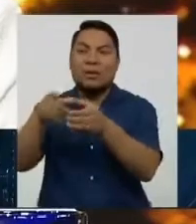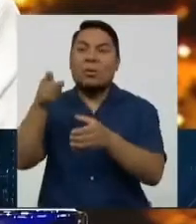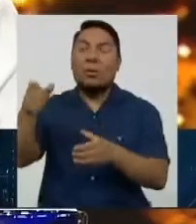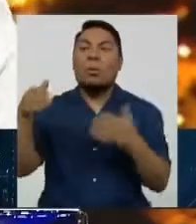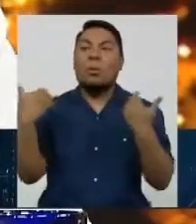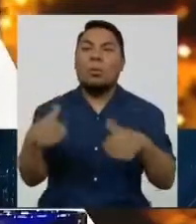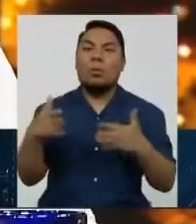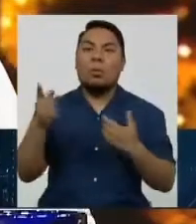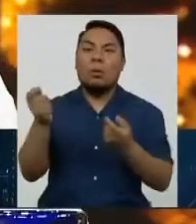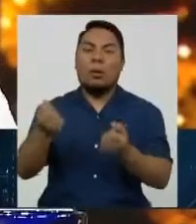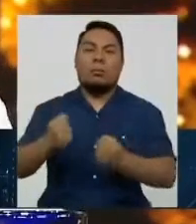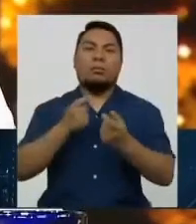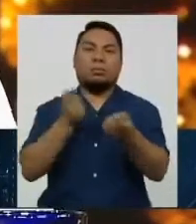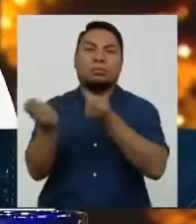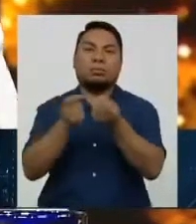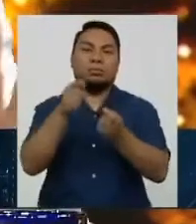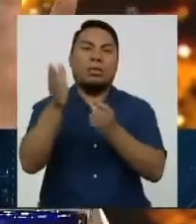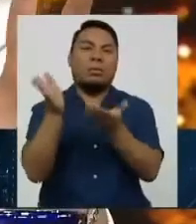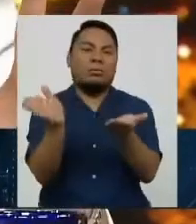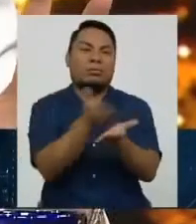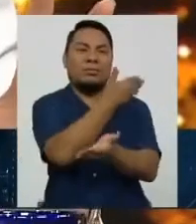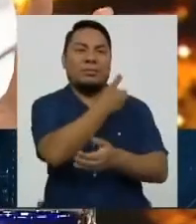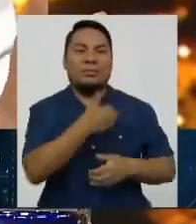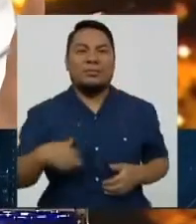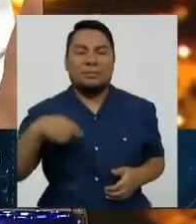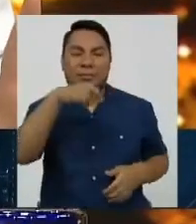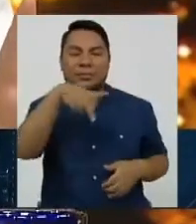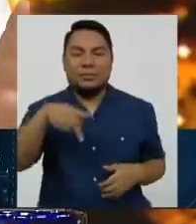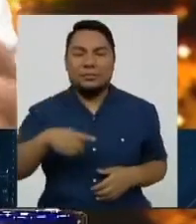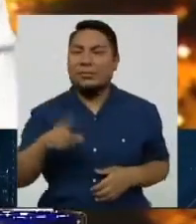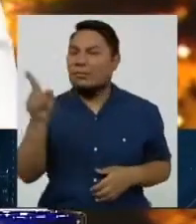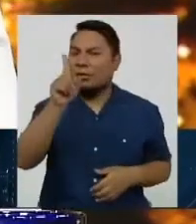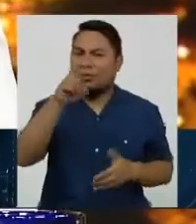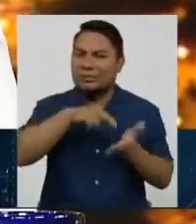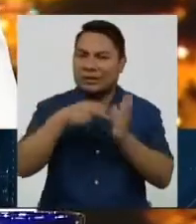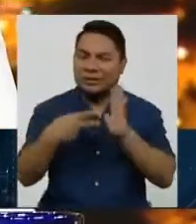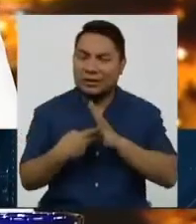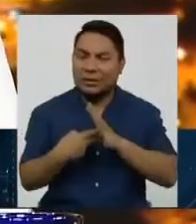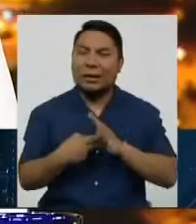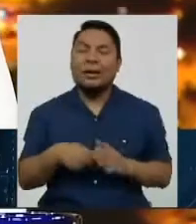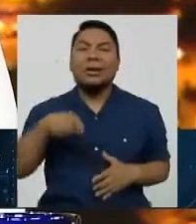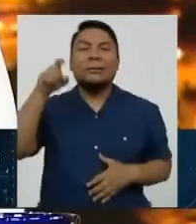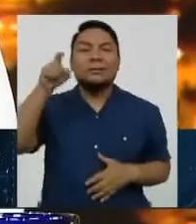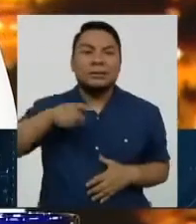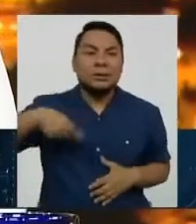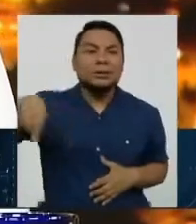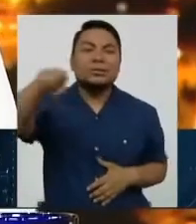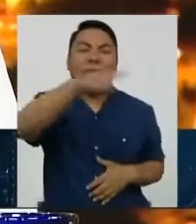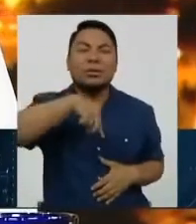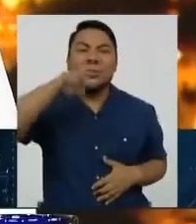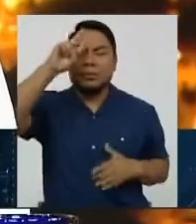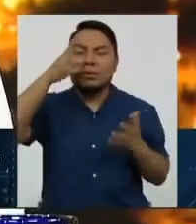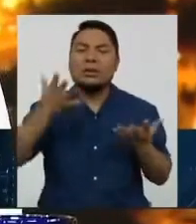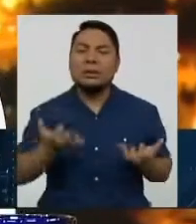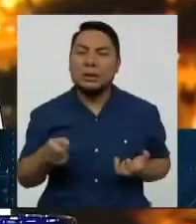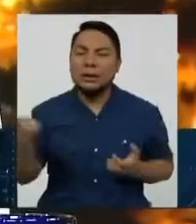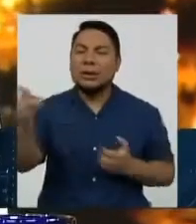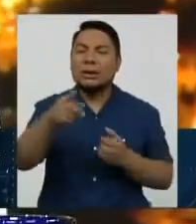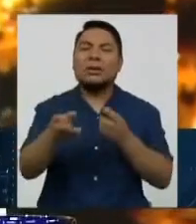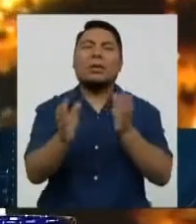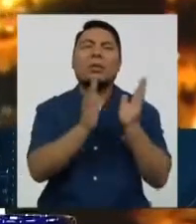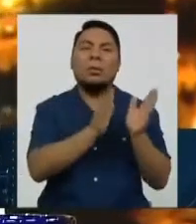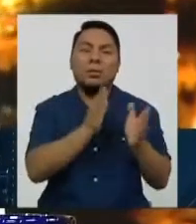momento tan difícil que se vayan todos en consecuencia aquí tiene que reemplazarse ese sentimiento por la convicción que hay un sentido